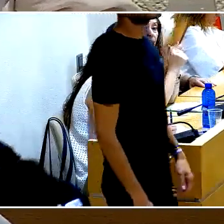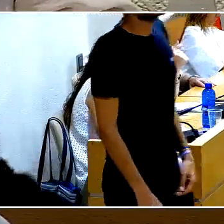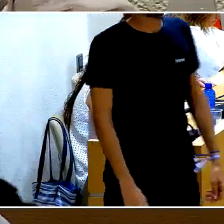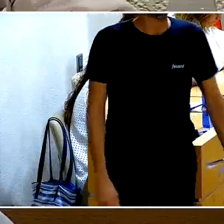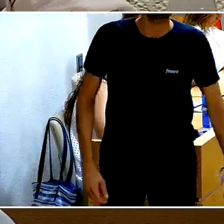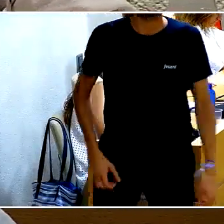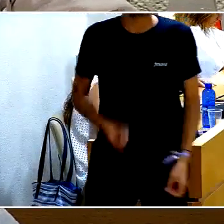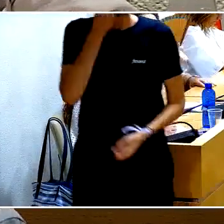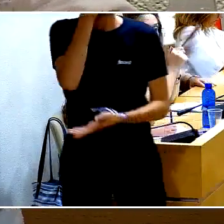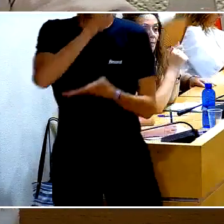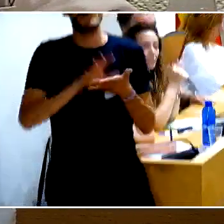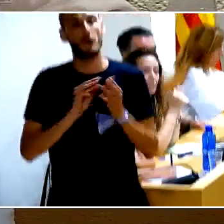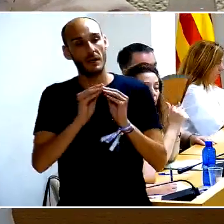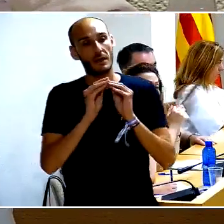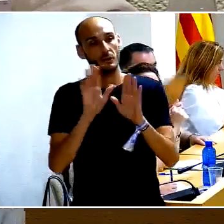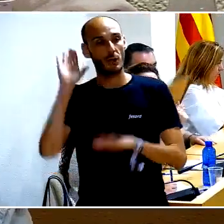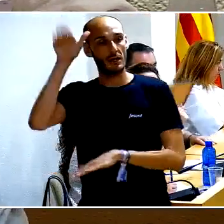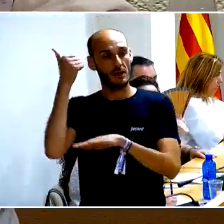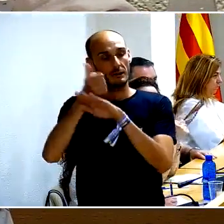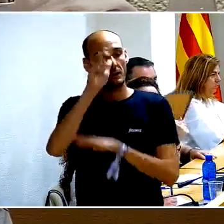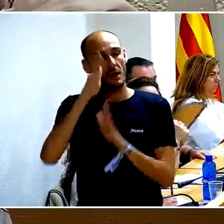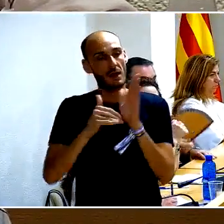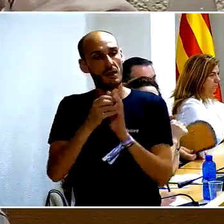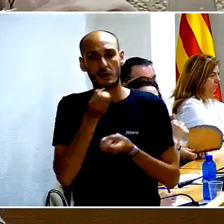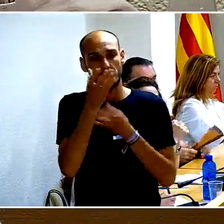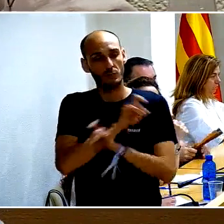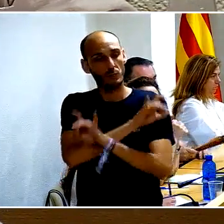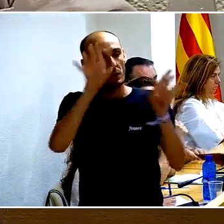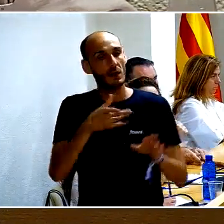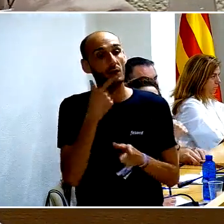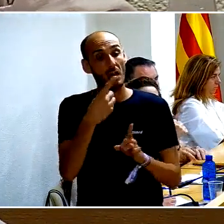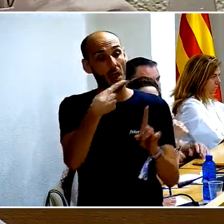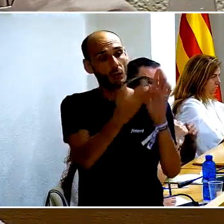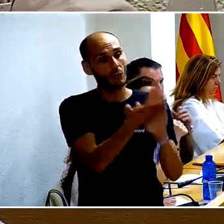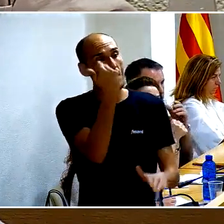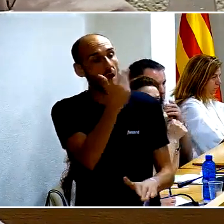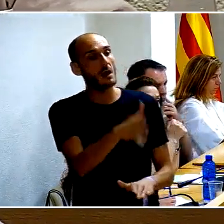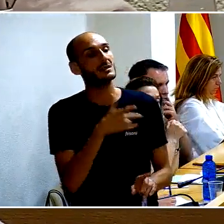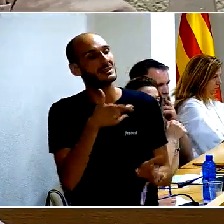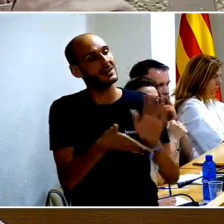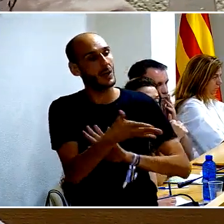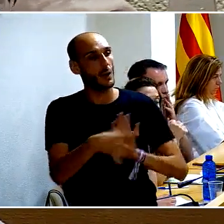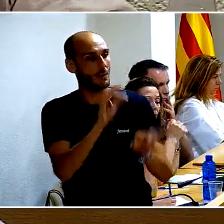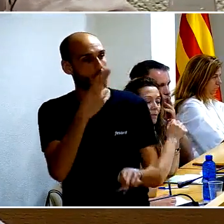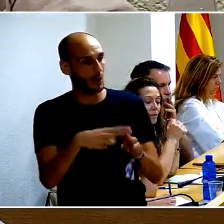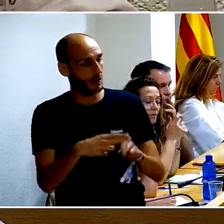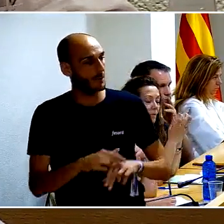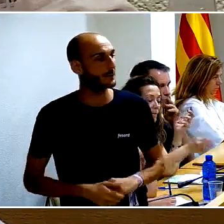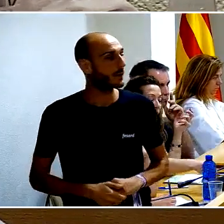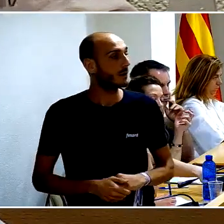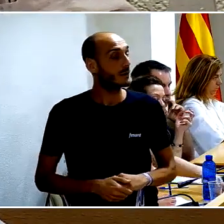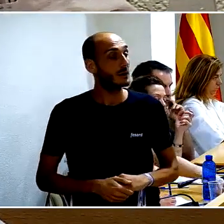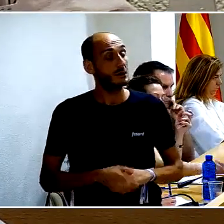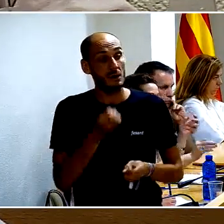El informe redactado por la Generalitat Valenciana indica claramente que la retirada de la cruz es una opción política. Este